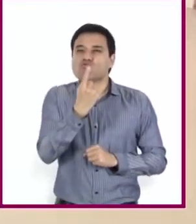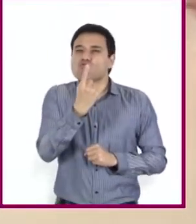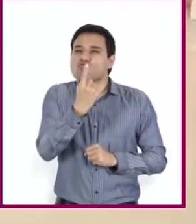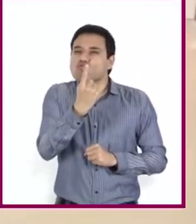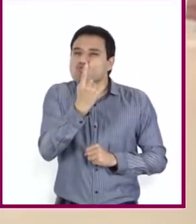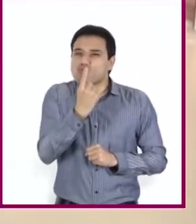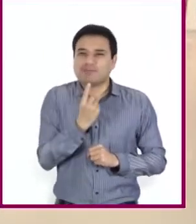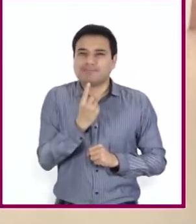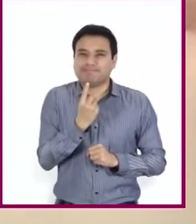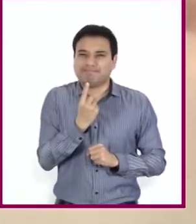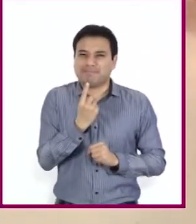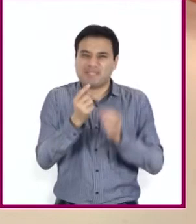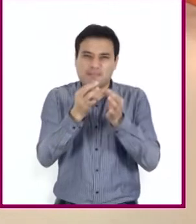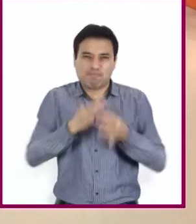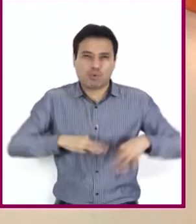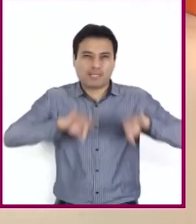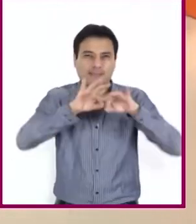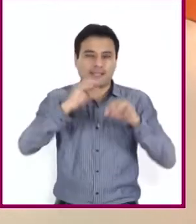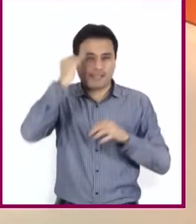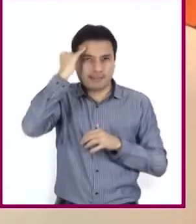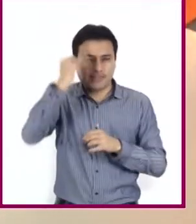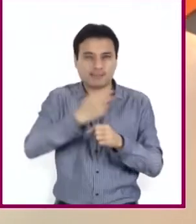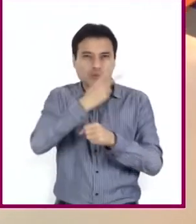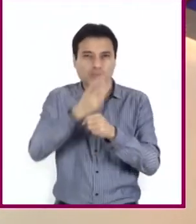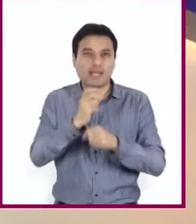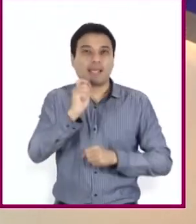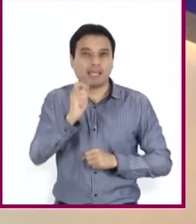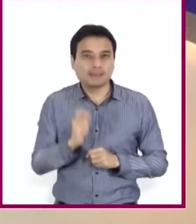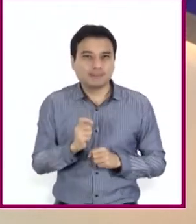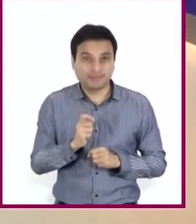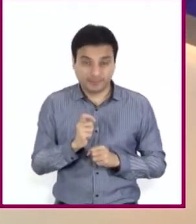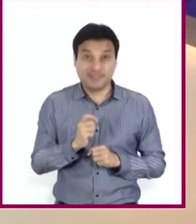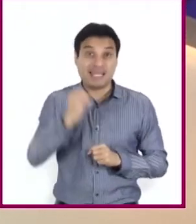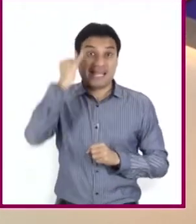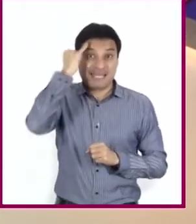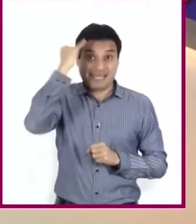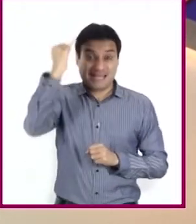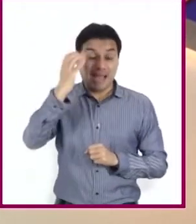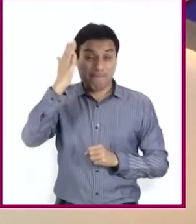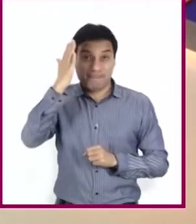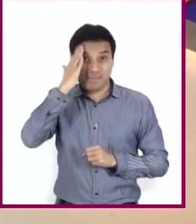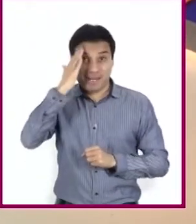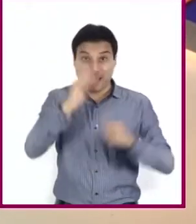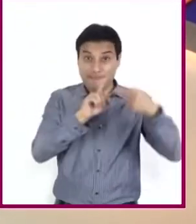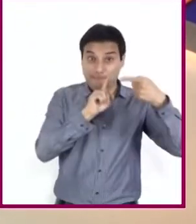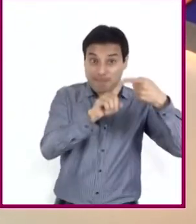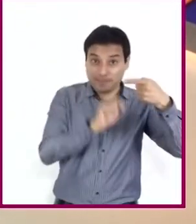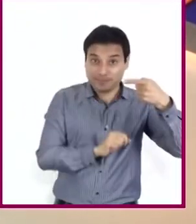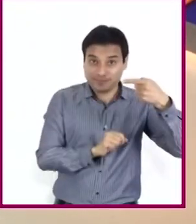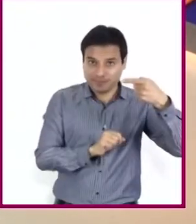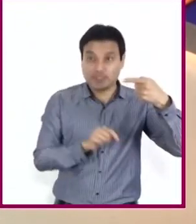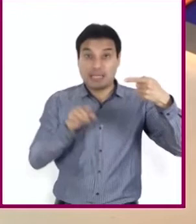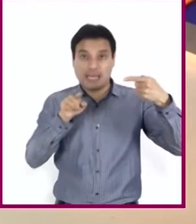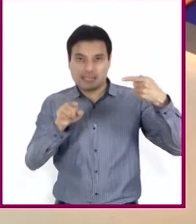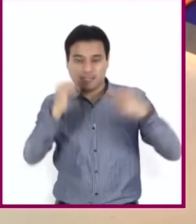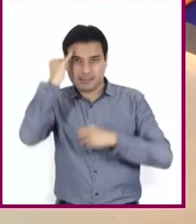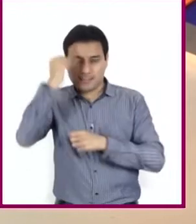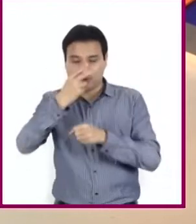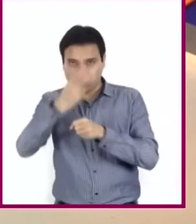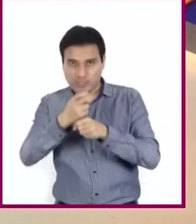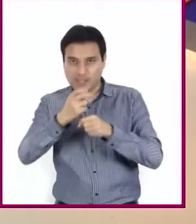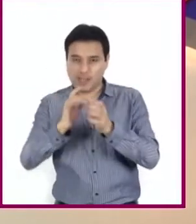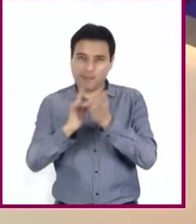estas ideas secundarias es explicar o detallar a la idea primaria. Ahora vamos con el tercer